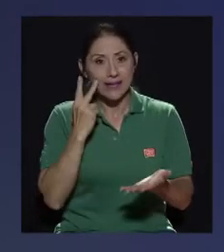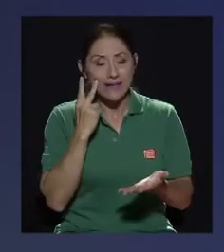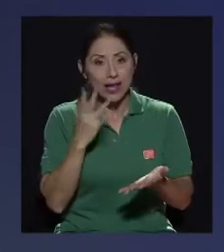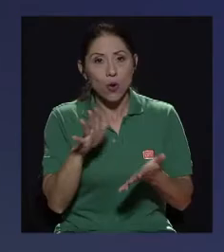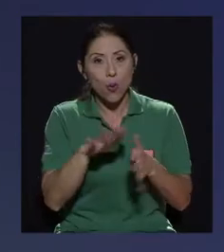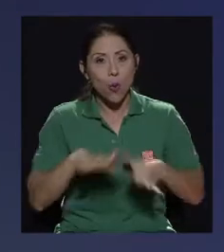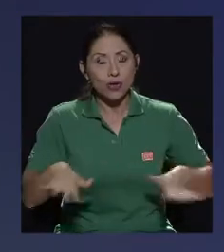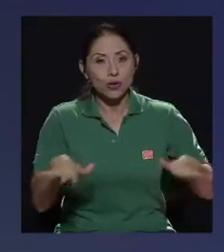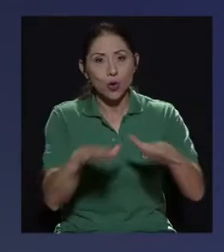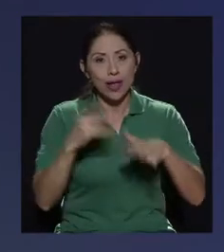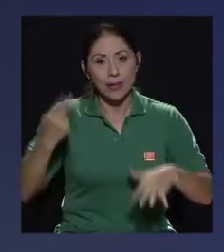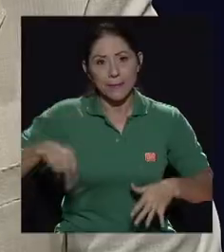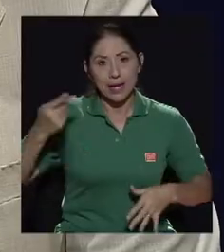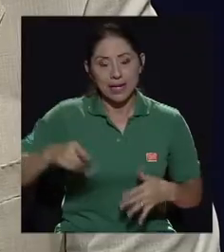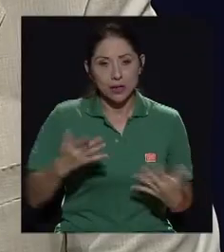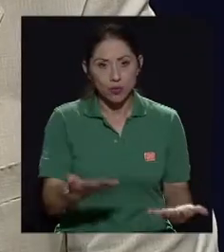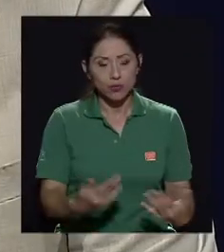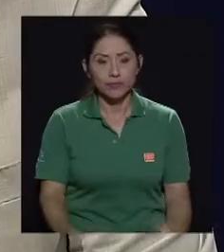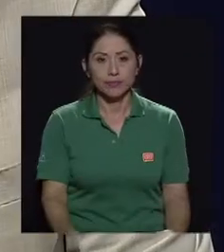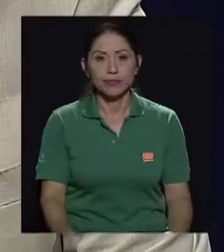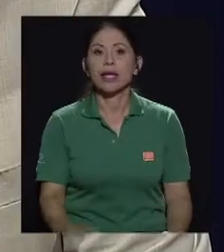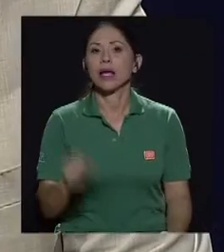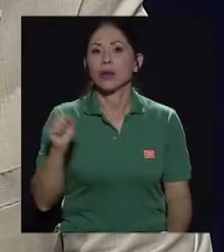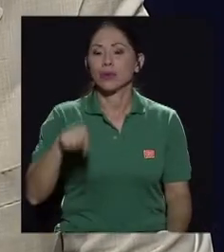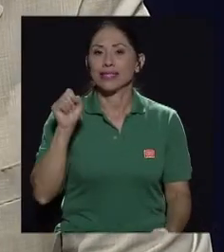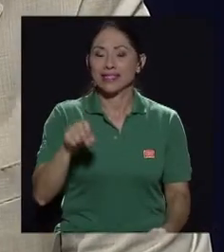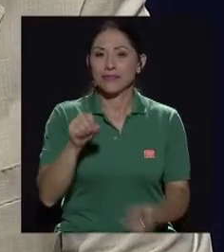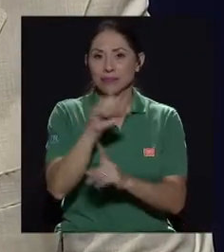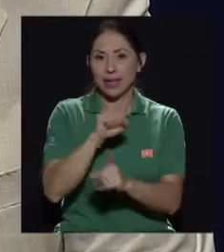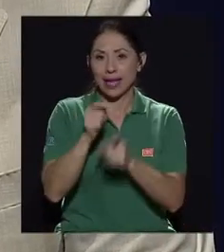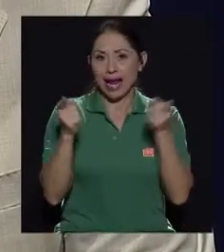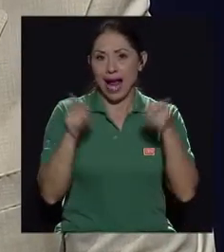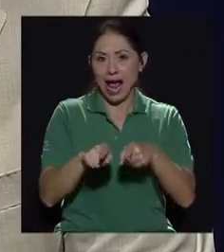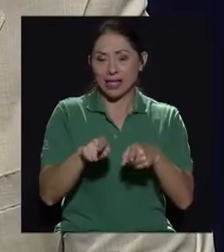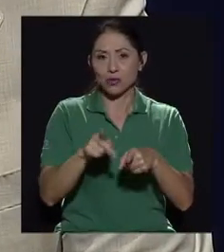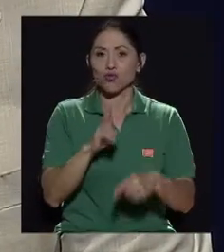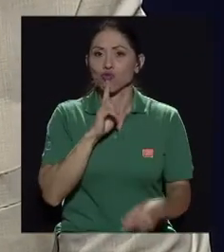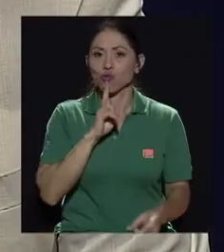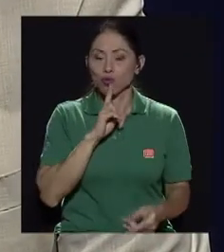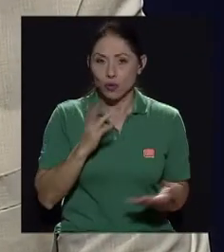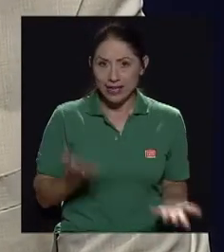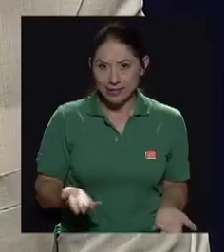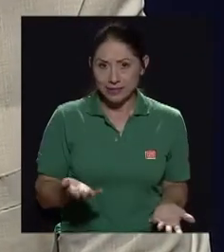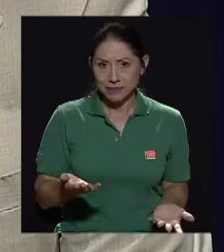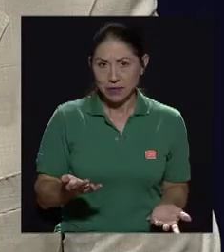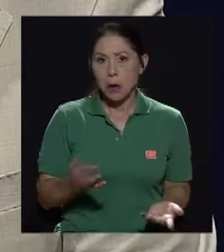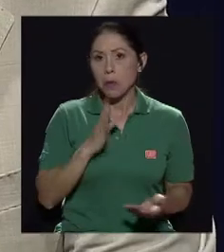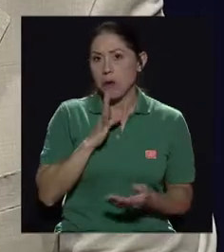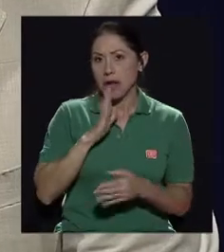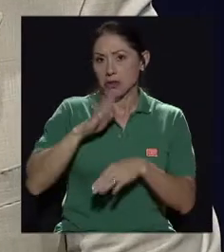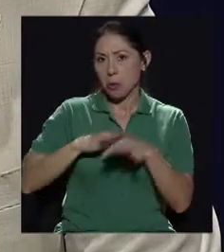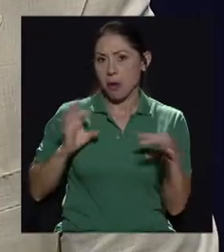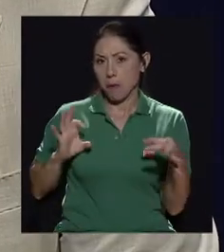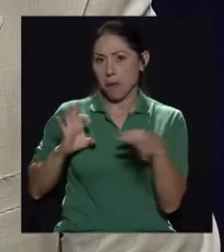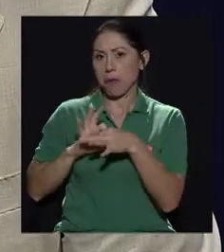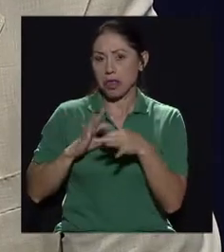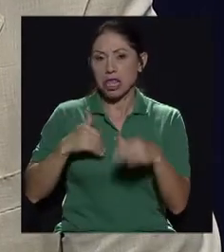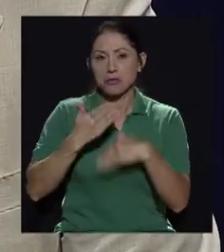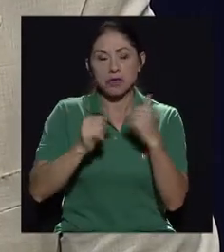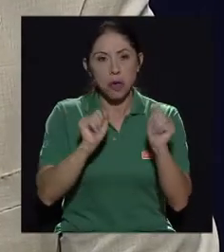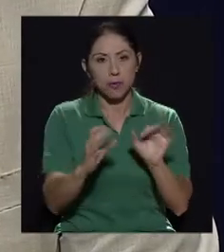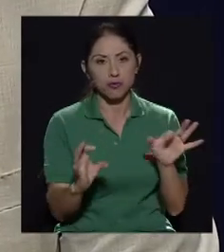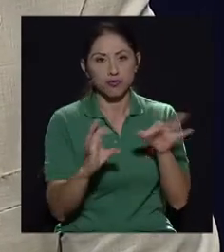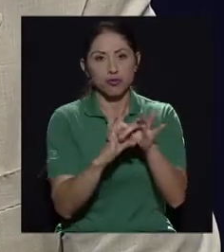zona de peligro don víctor sí bueno en el caso concreto de honduras va a ser una referencia y después podemos hacer un poquito de